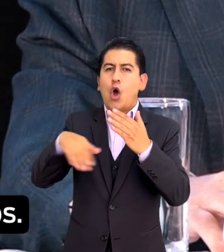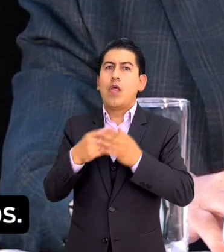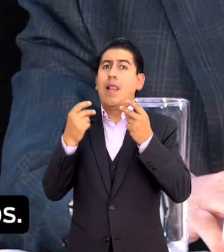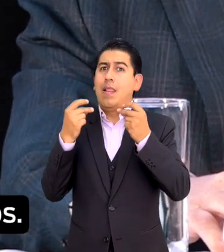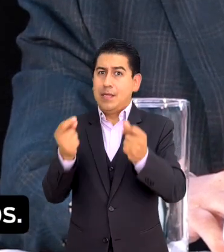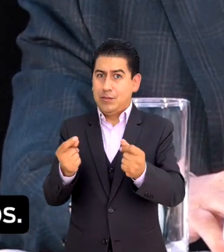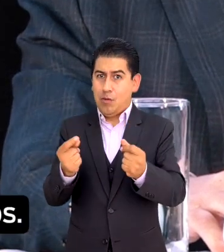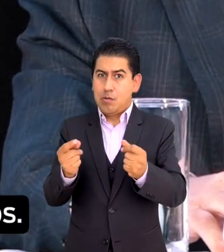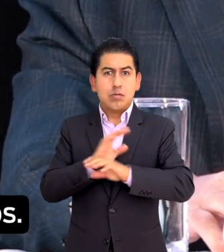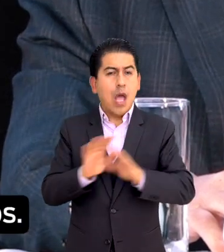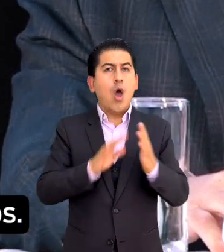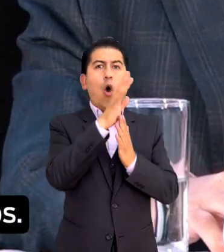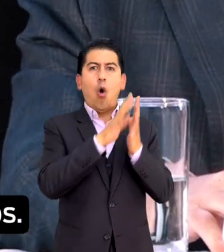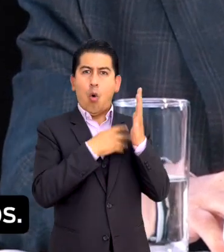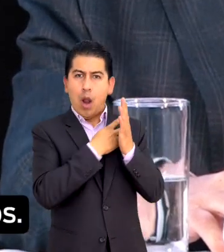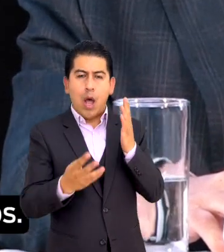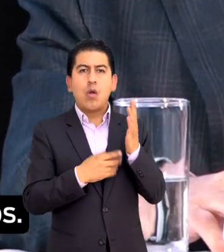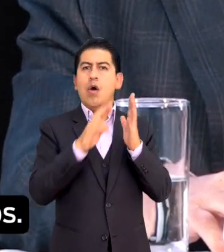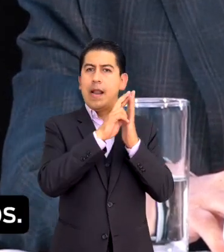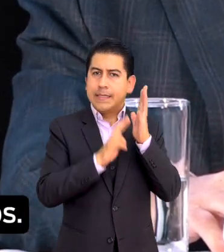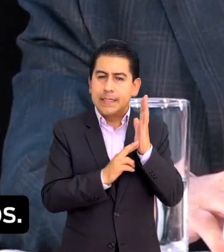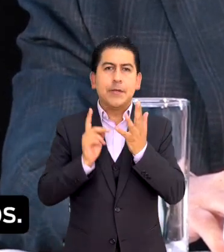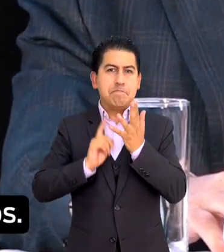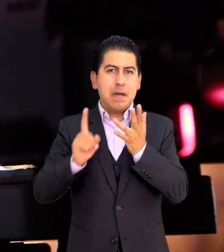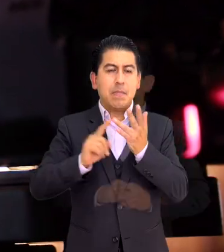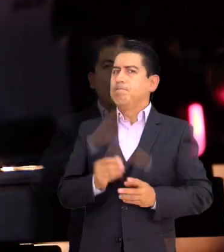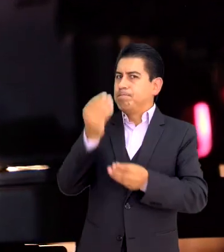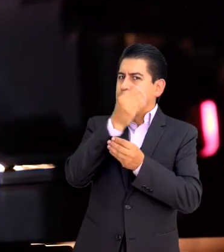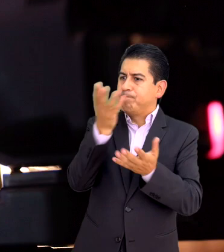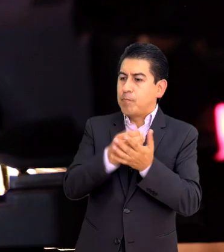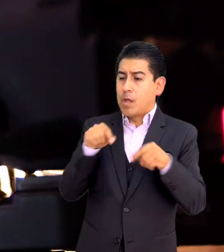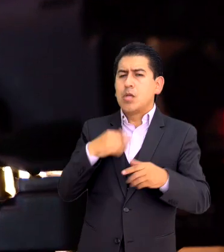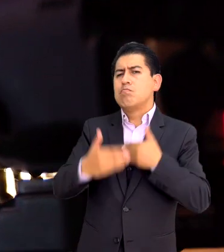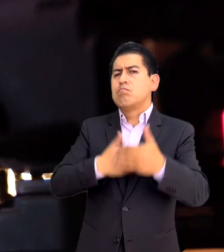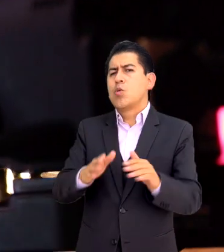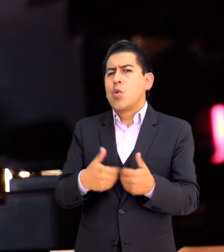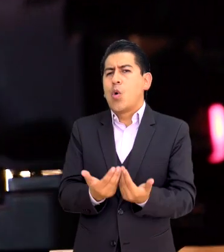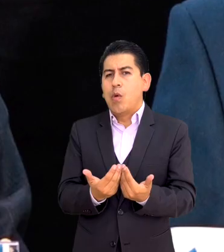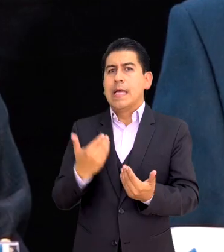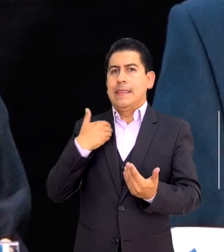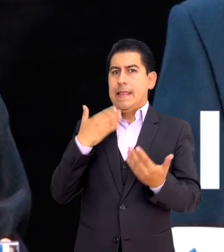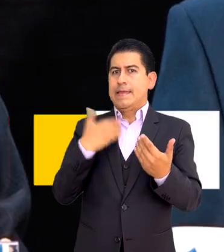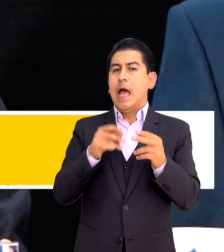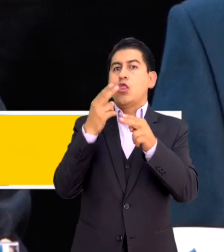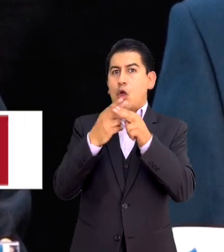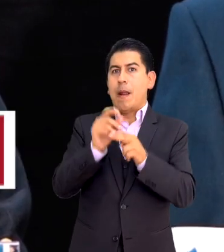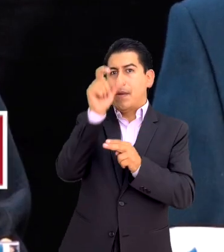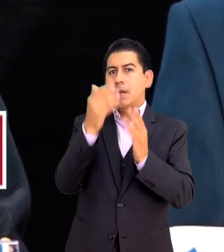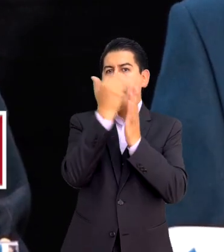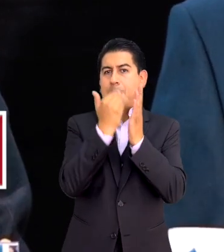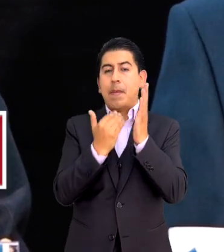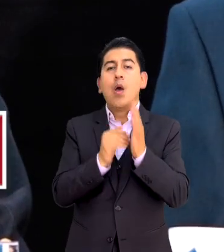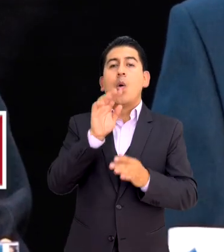se hagan tal cual lo determinan los debidos reglamentos. Para este proceso se cuenta con un padrón en el